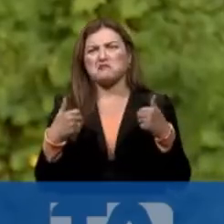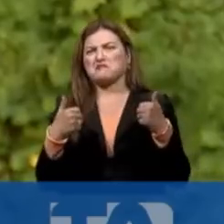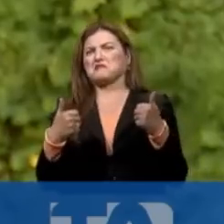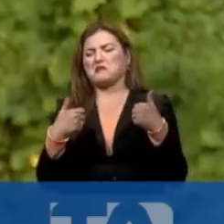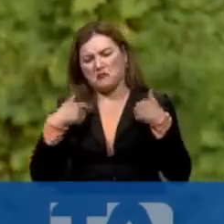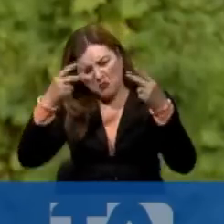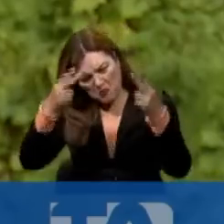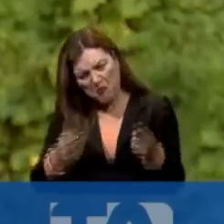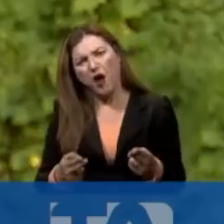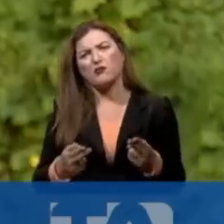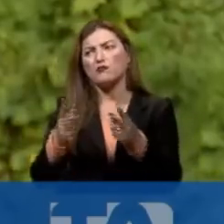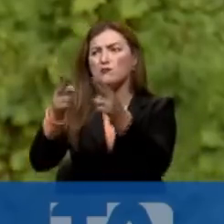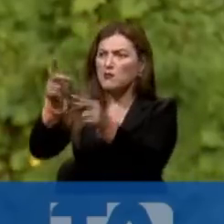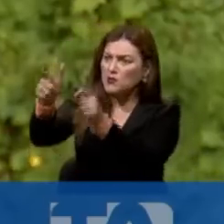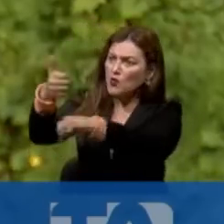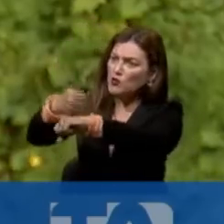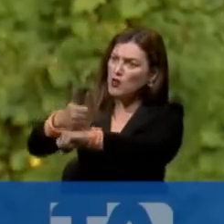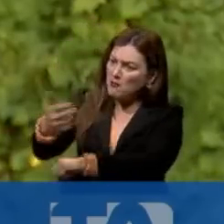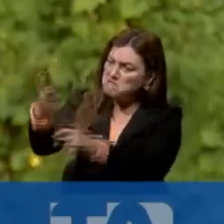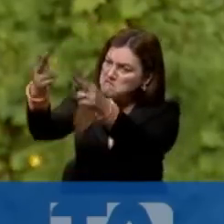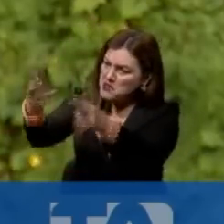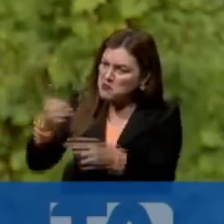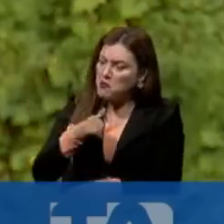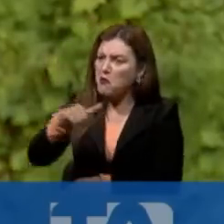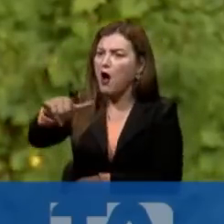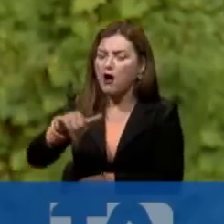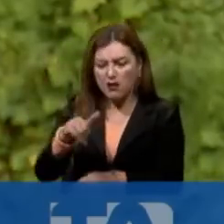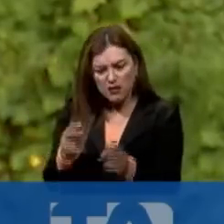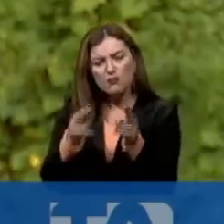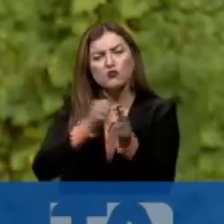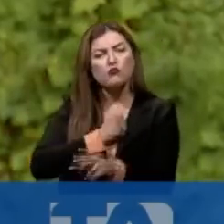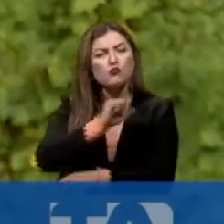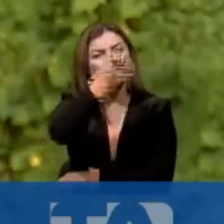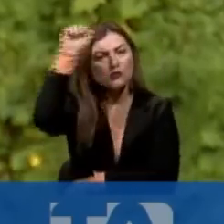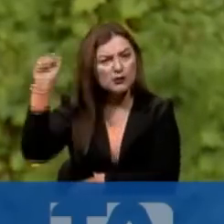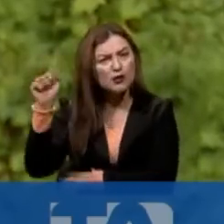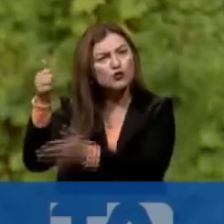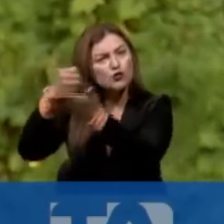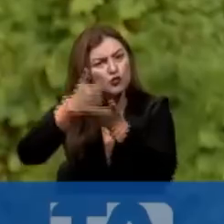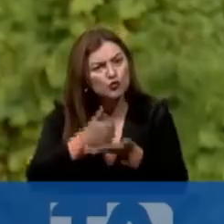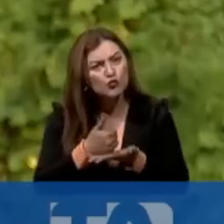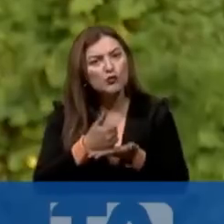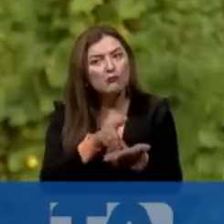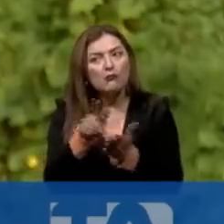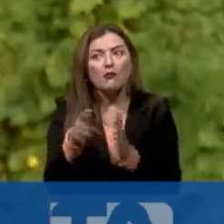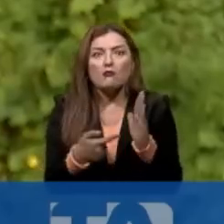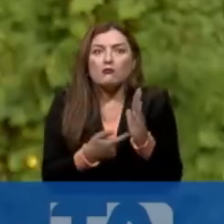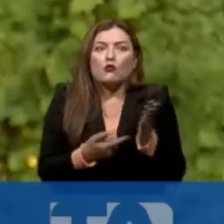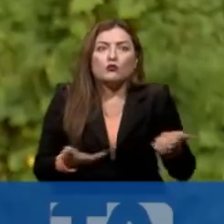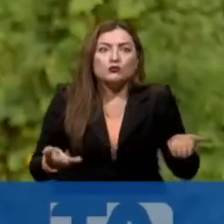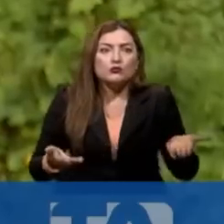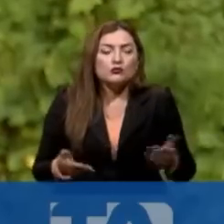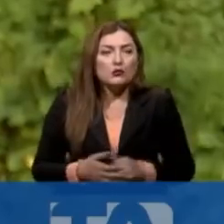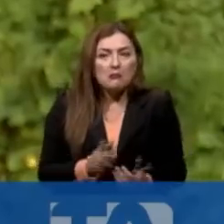Somos humanos, como ellos son humanos, nosotros también somos humanos. Tenemos nuestros derechos en que nos ayuden, porque pagamos